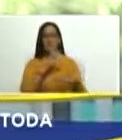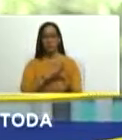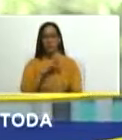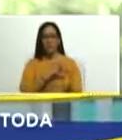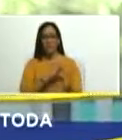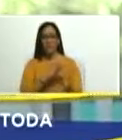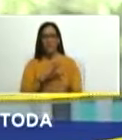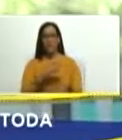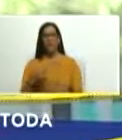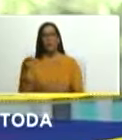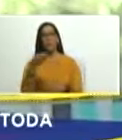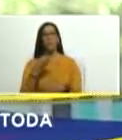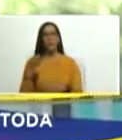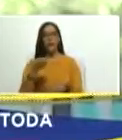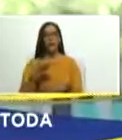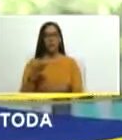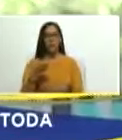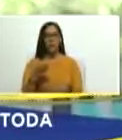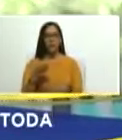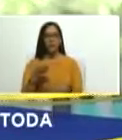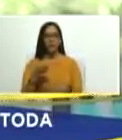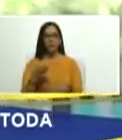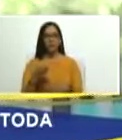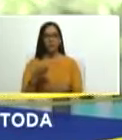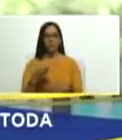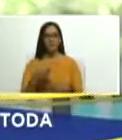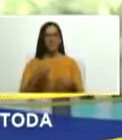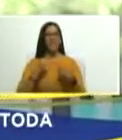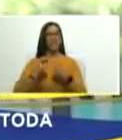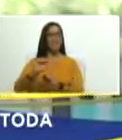para tratar de evitar